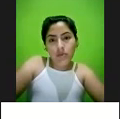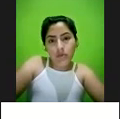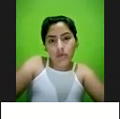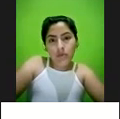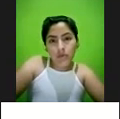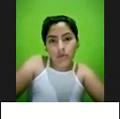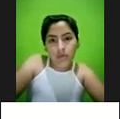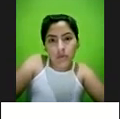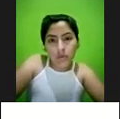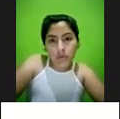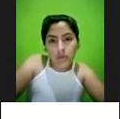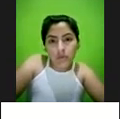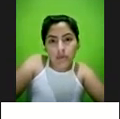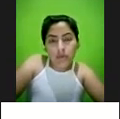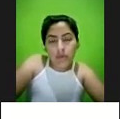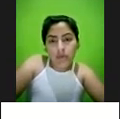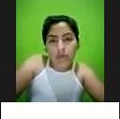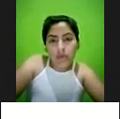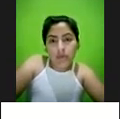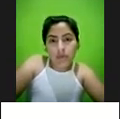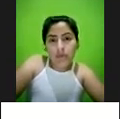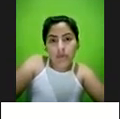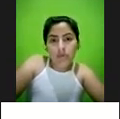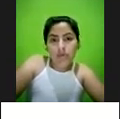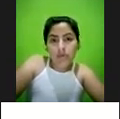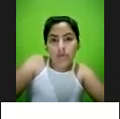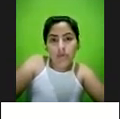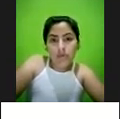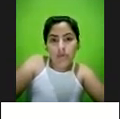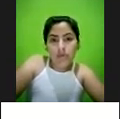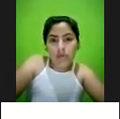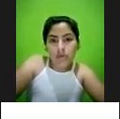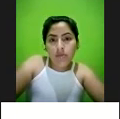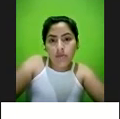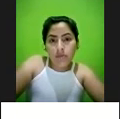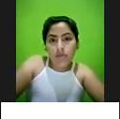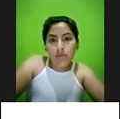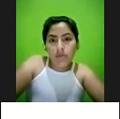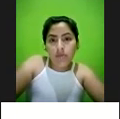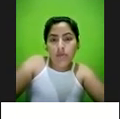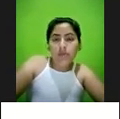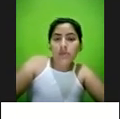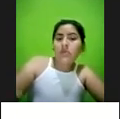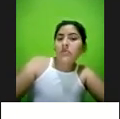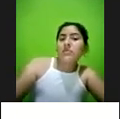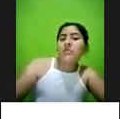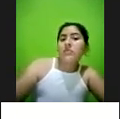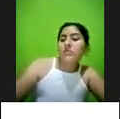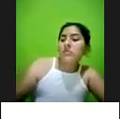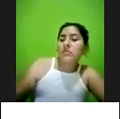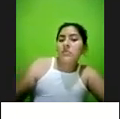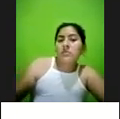el bíceps es que tiene dos vientres y un ligamento, ¿no? Entonces, el bíceps lo encontramos obviamente en el